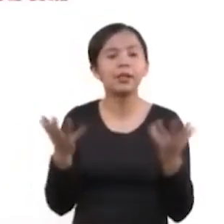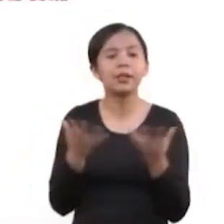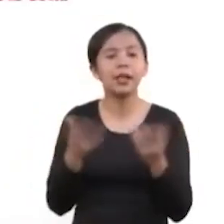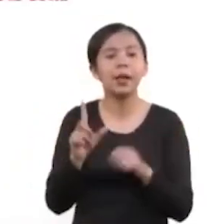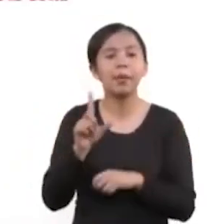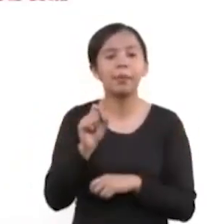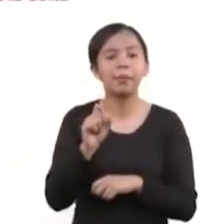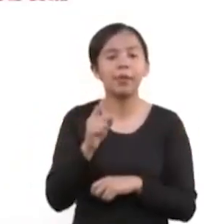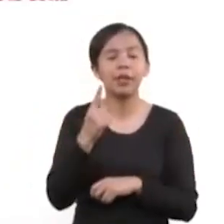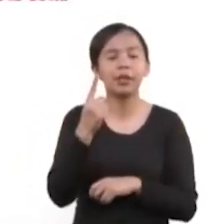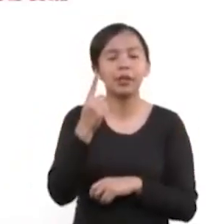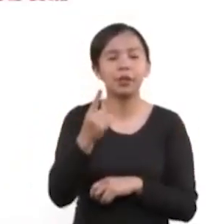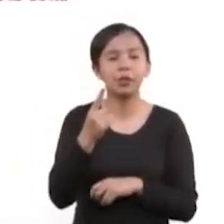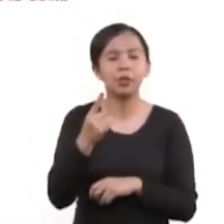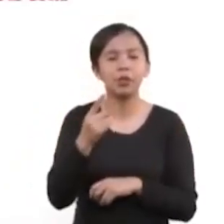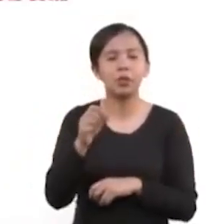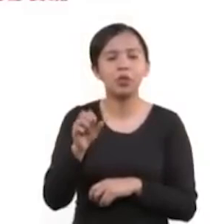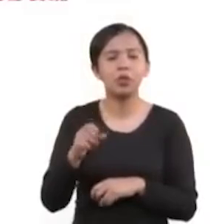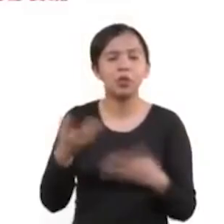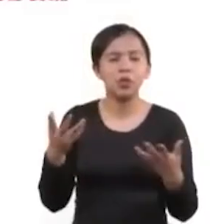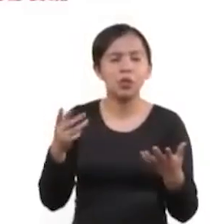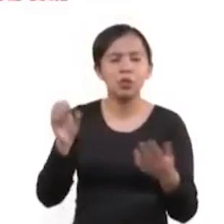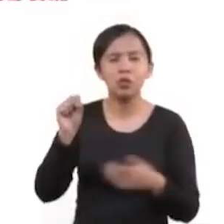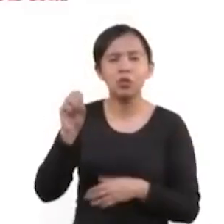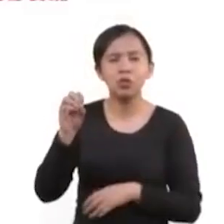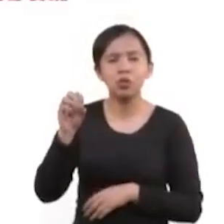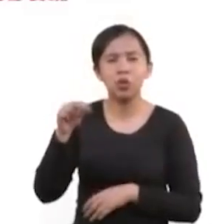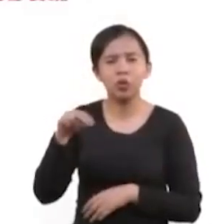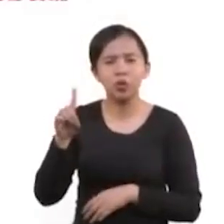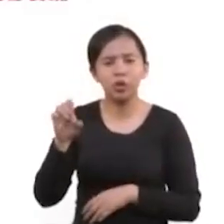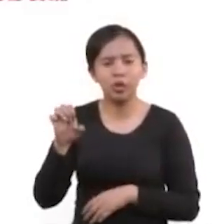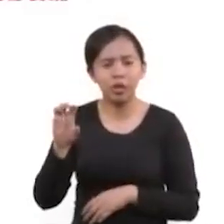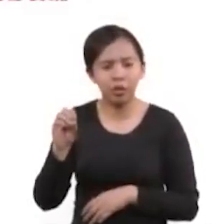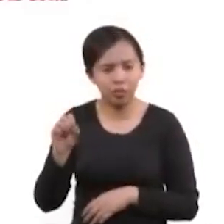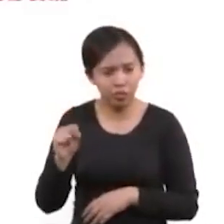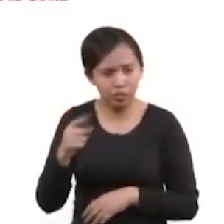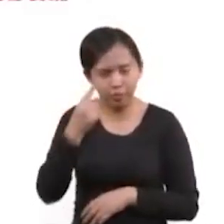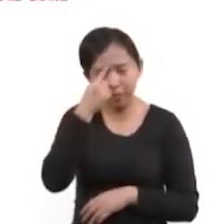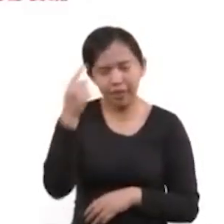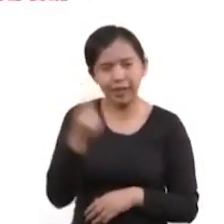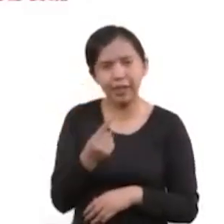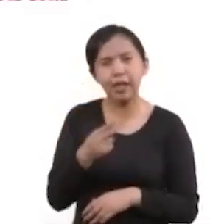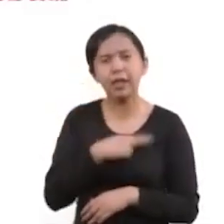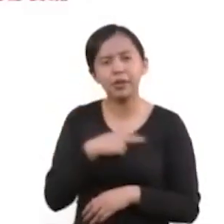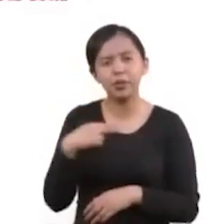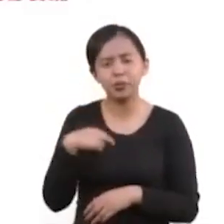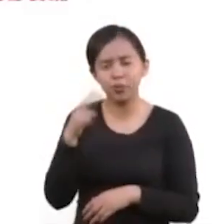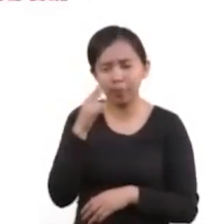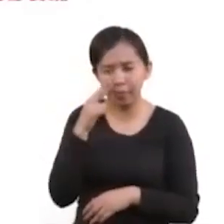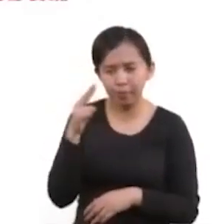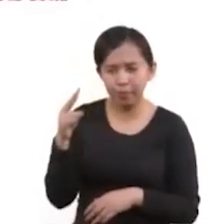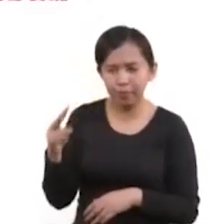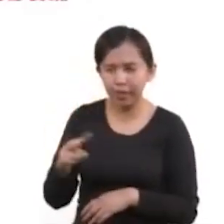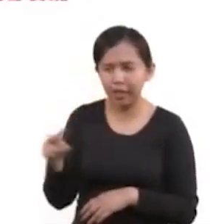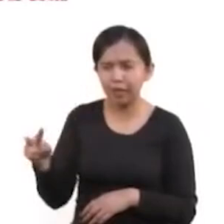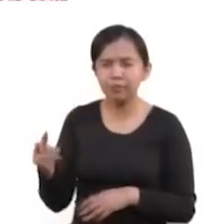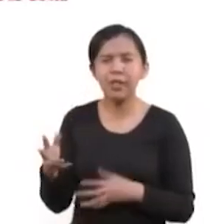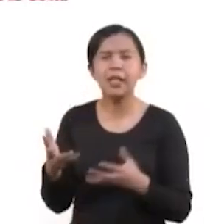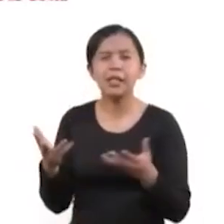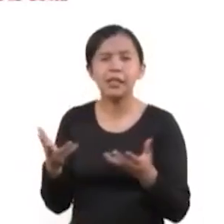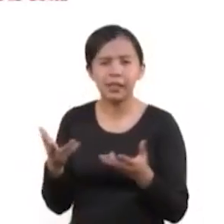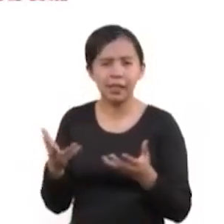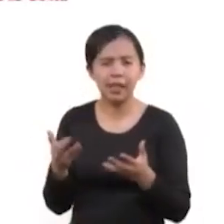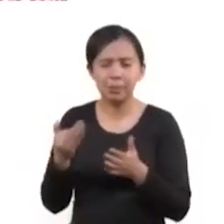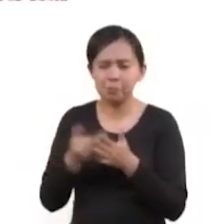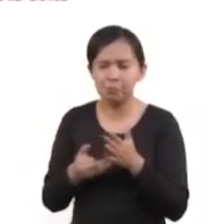profundos por parte de la empresa TGC para determinar los procedimientos de intervención. En